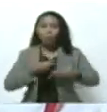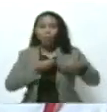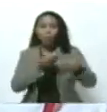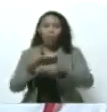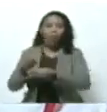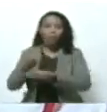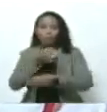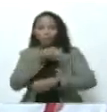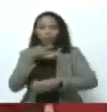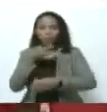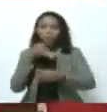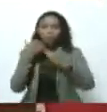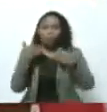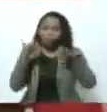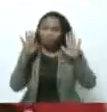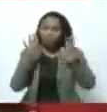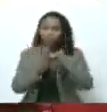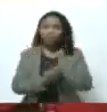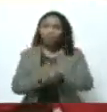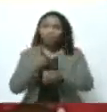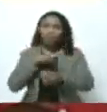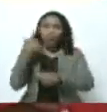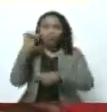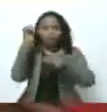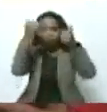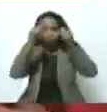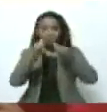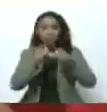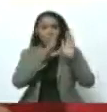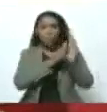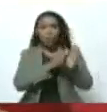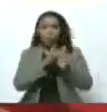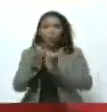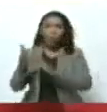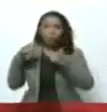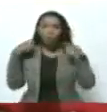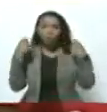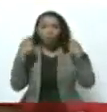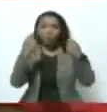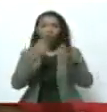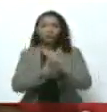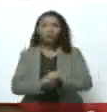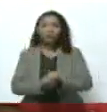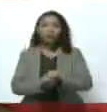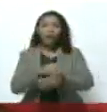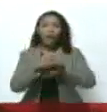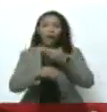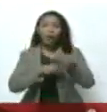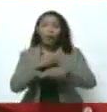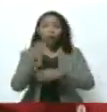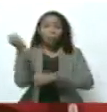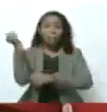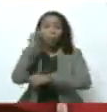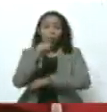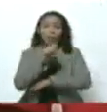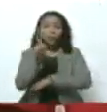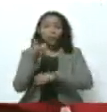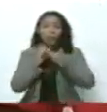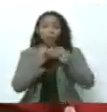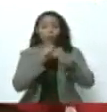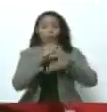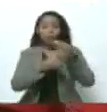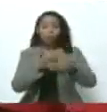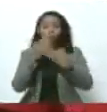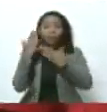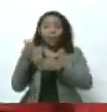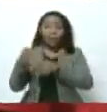la calidad, por supuesto. Así es, tenemos una arquitectura organizativa popular que nos ha hecho invencible, y ese seguirá siendo nuestro